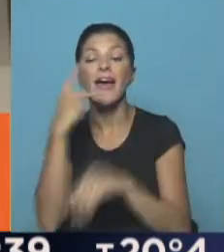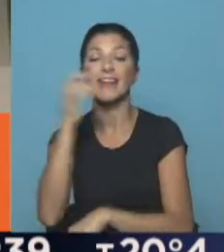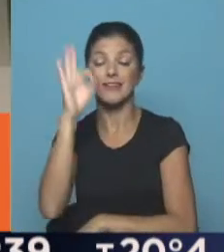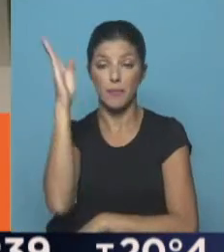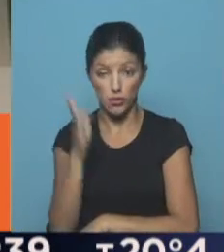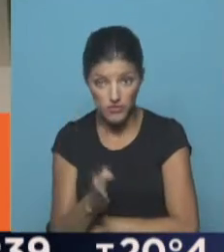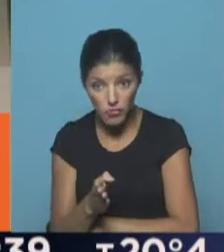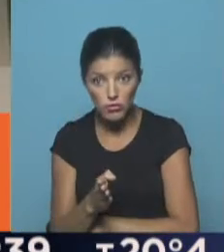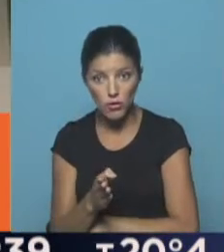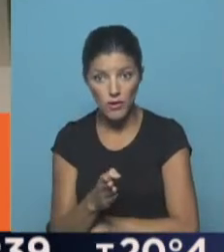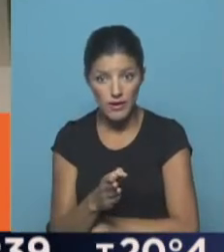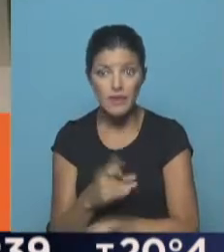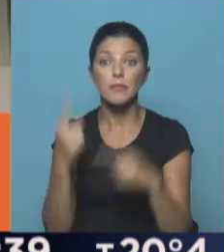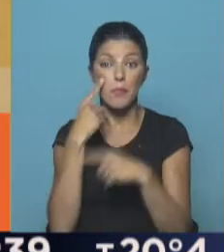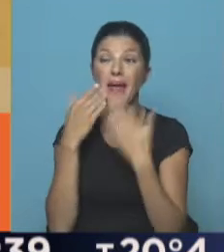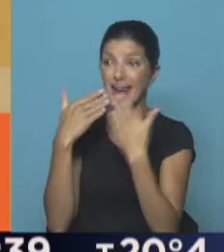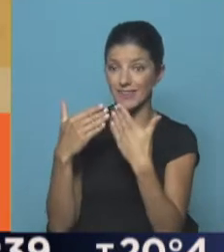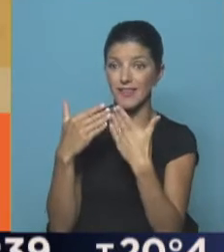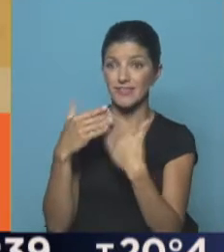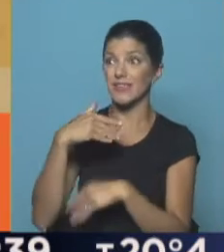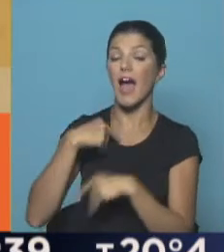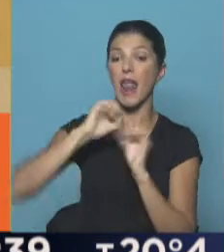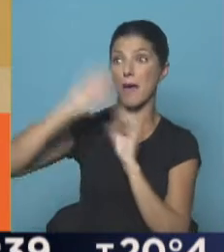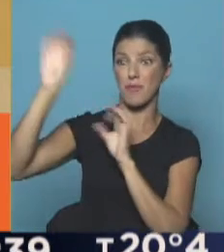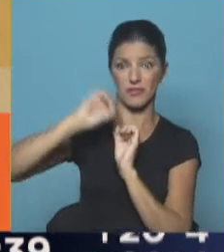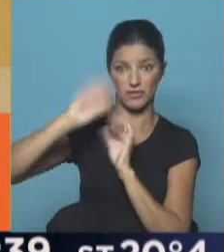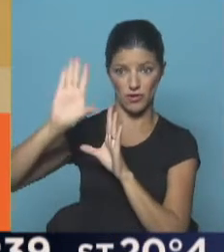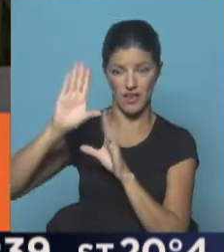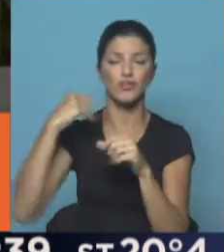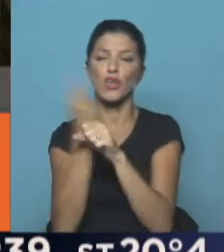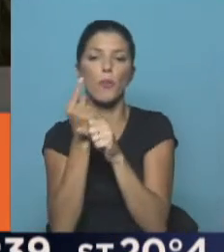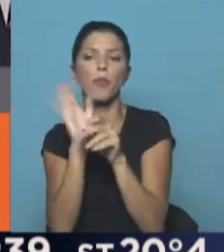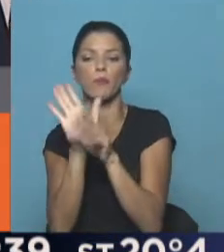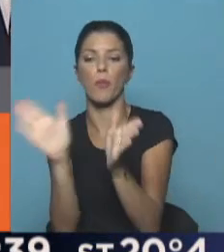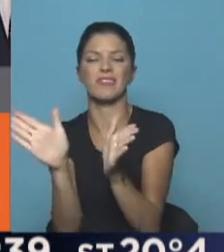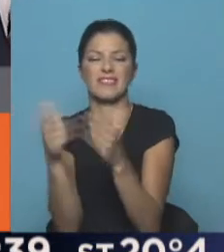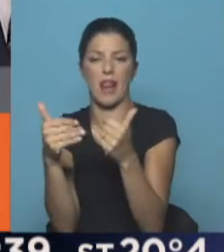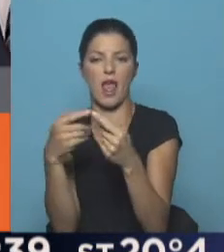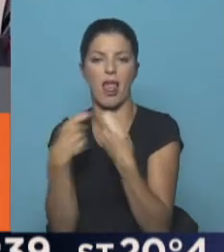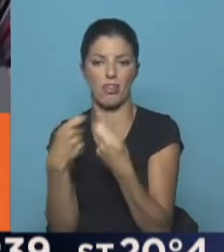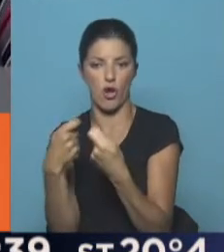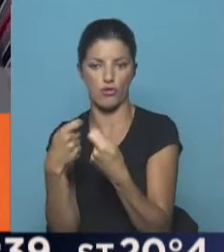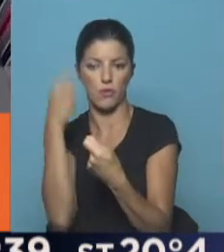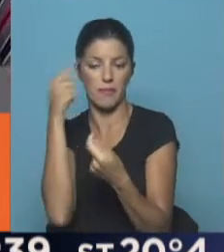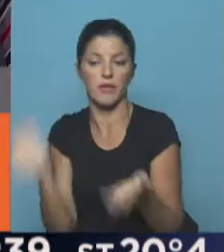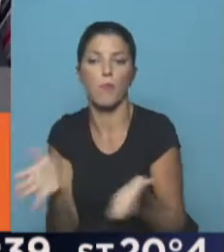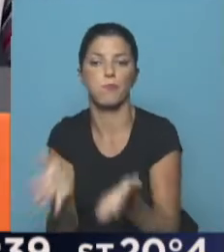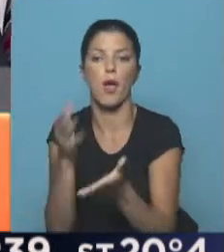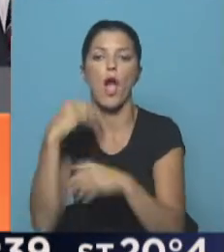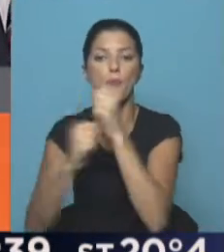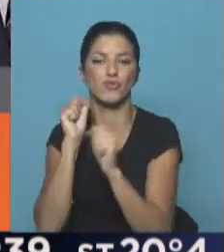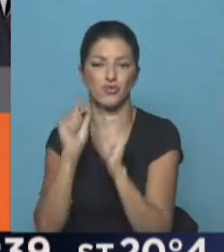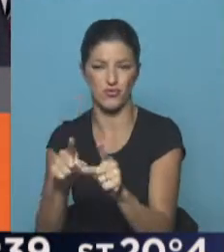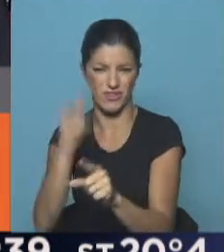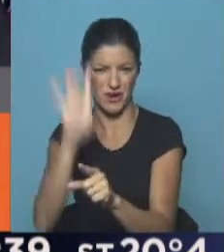de exportaciones. Claro. Es decir, no pueden vivir hacia adentro como los Estados Unidos, alentando el consumo interno, por ejemplo. Ese es